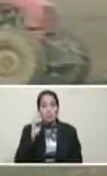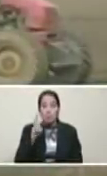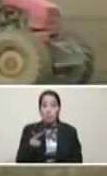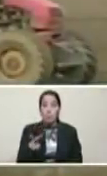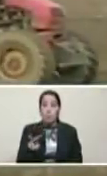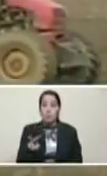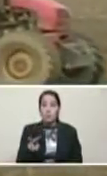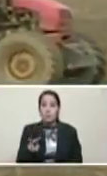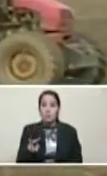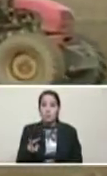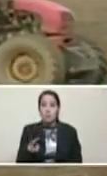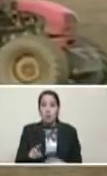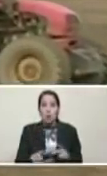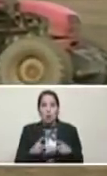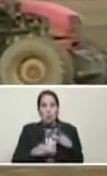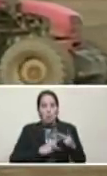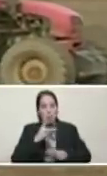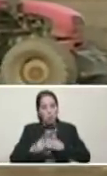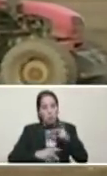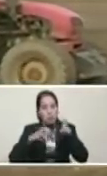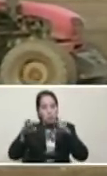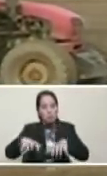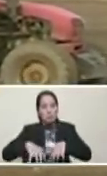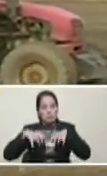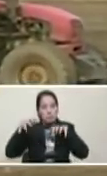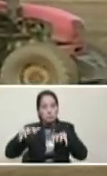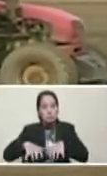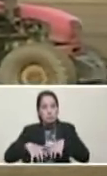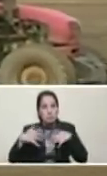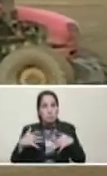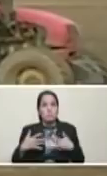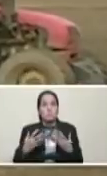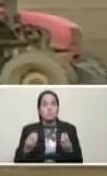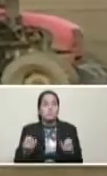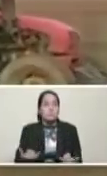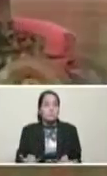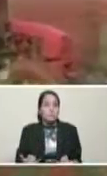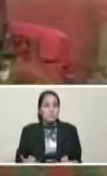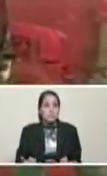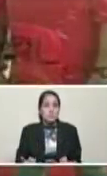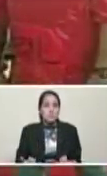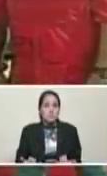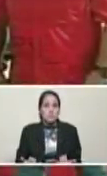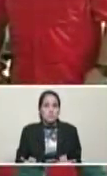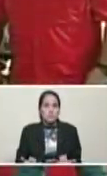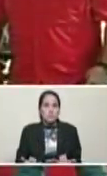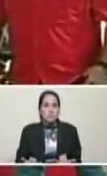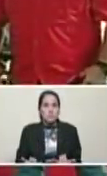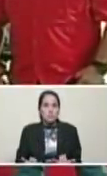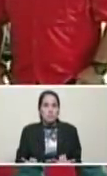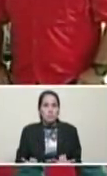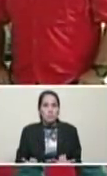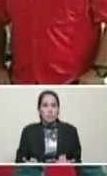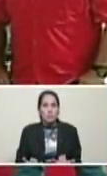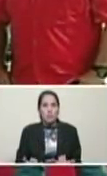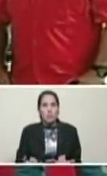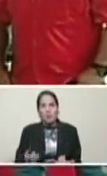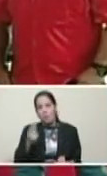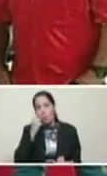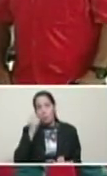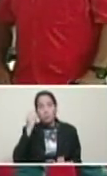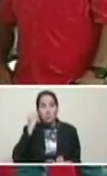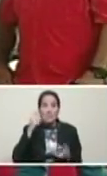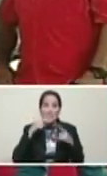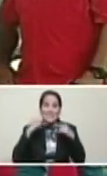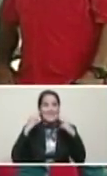a estos productores y productoras hombres y mujeres que les resalta su